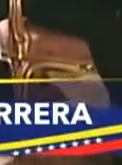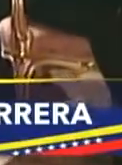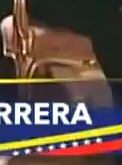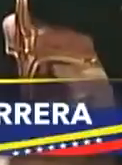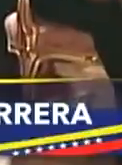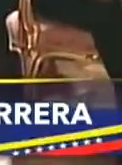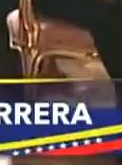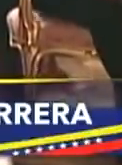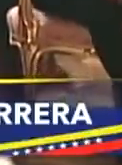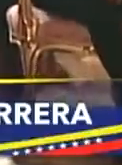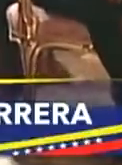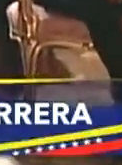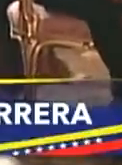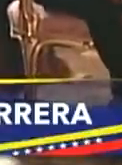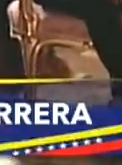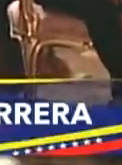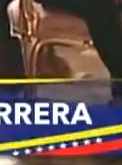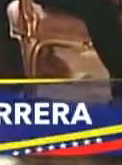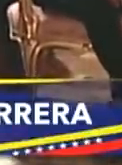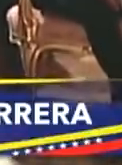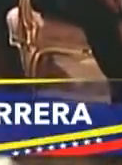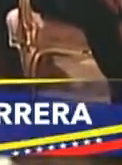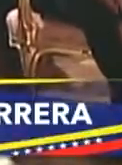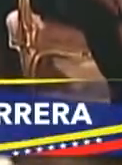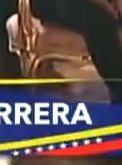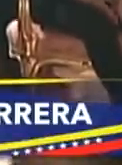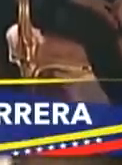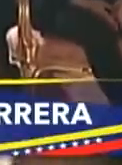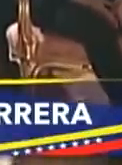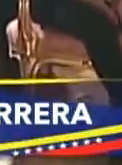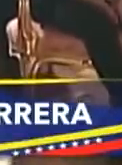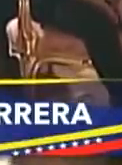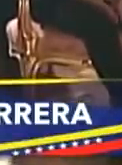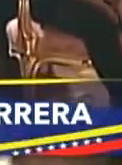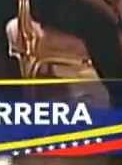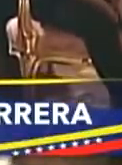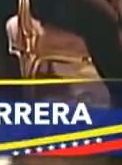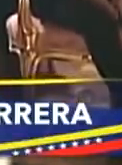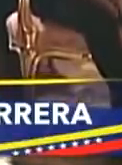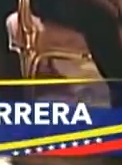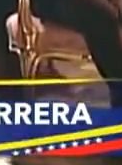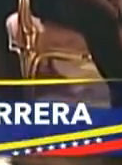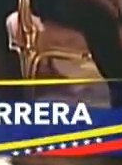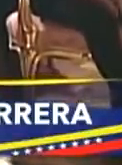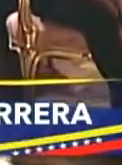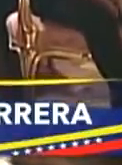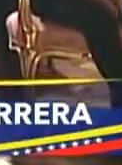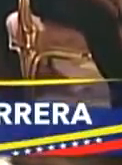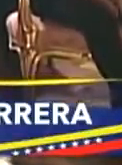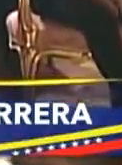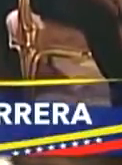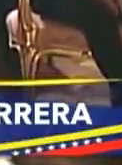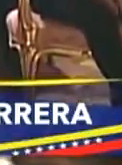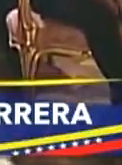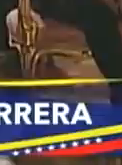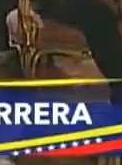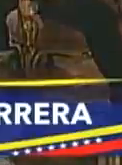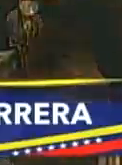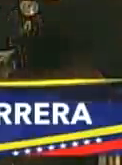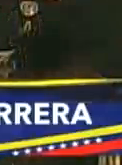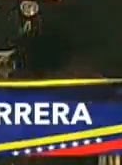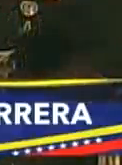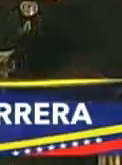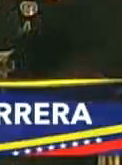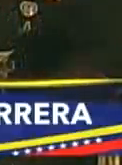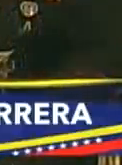dolor, consternado, visiblemente consternado, ante la pérdida de un gran revolucionario a carta cabal en un año que ha sido pues